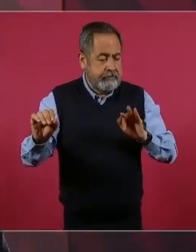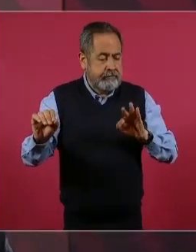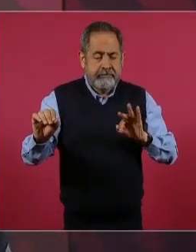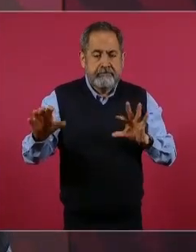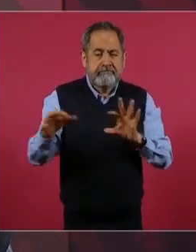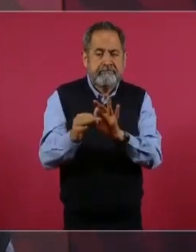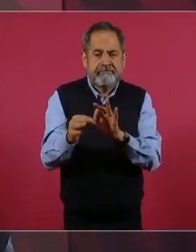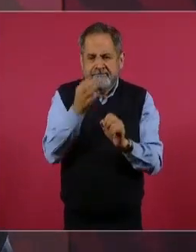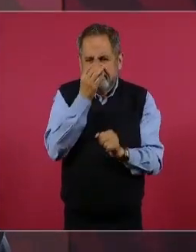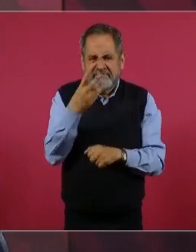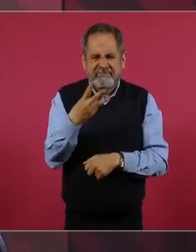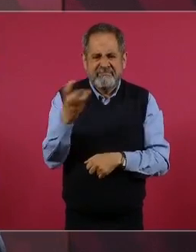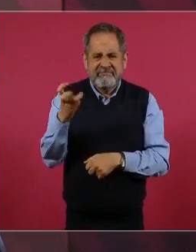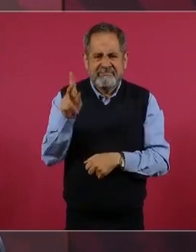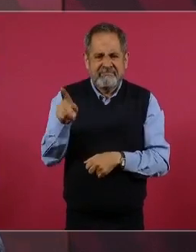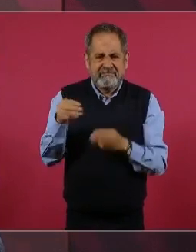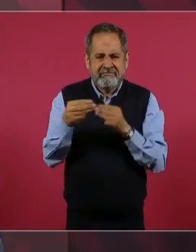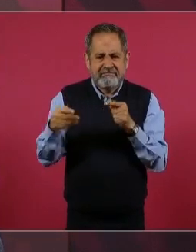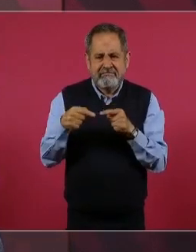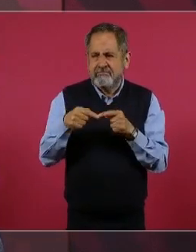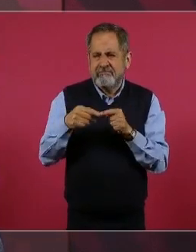Son 300 kilómetros.